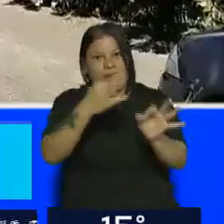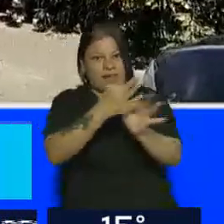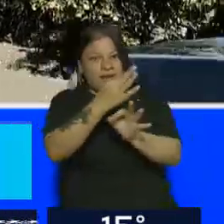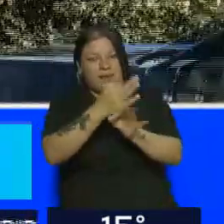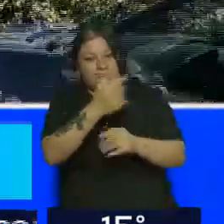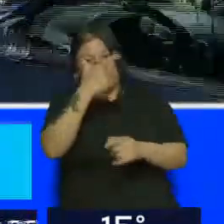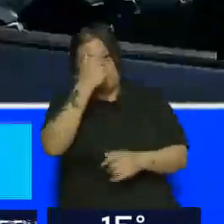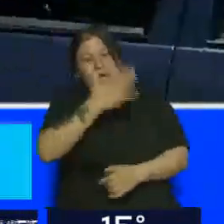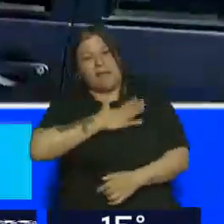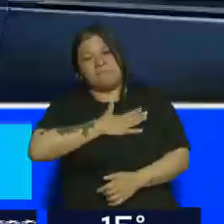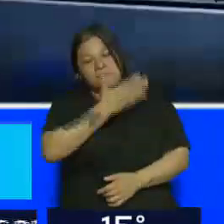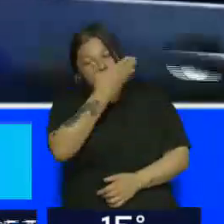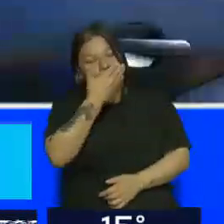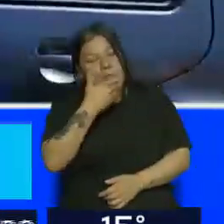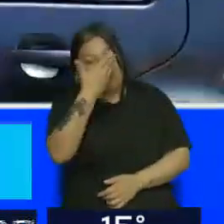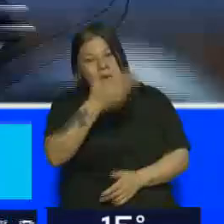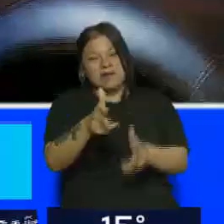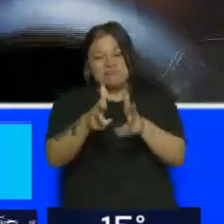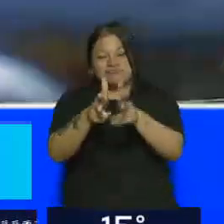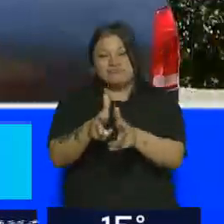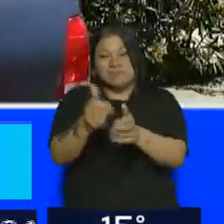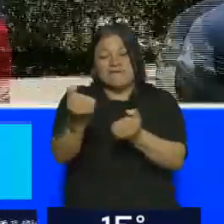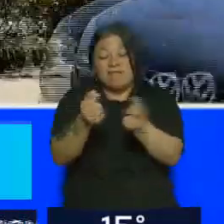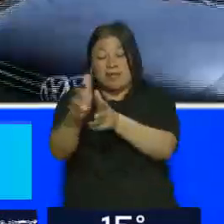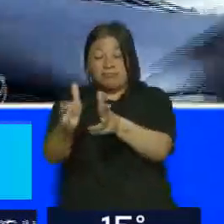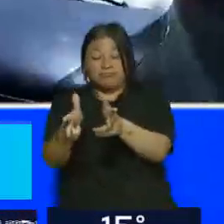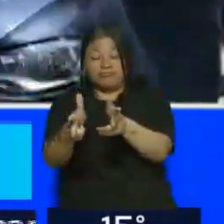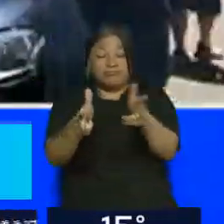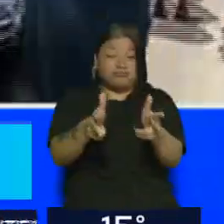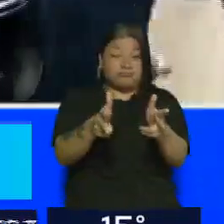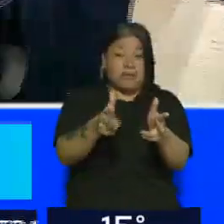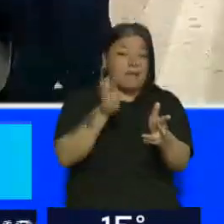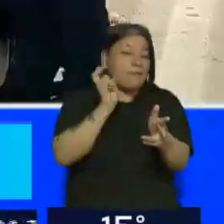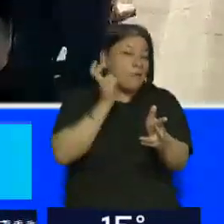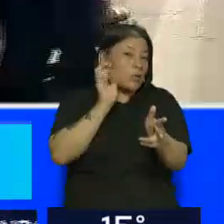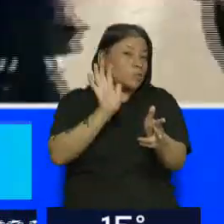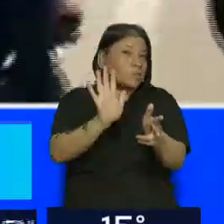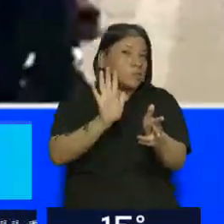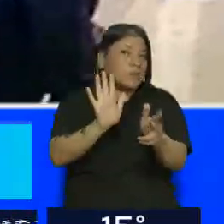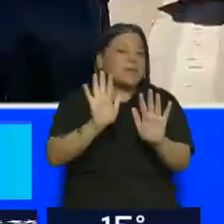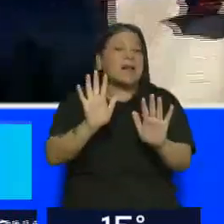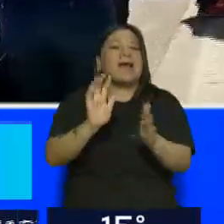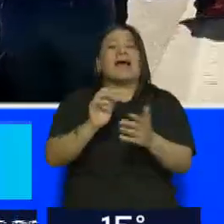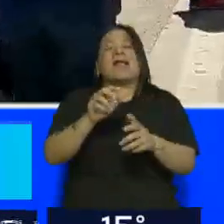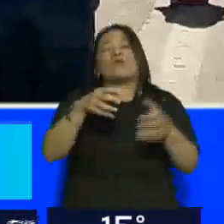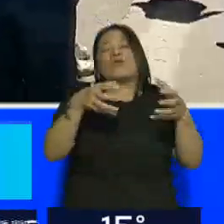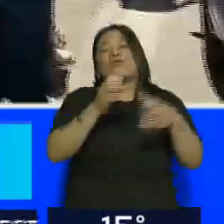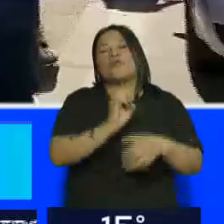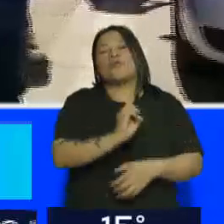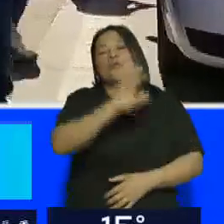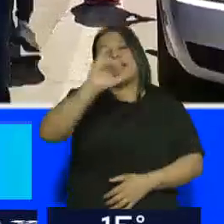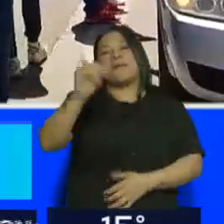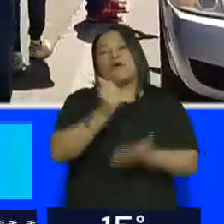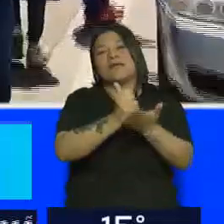amablemente se ha colocado aquí en doble fila, se escuchan los bocinazos. Estamos esperando al campeón, estamos esperando al